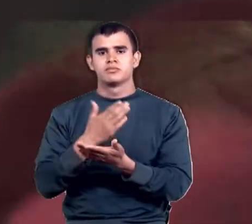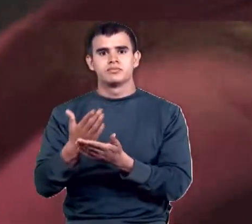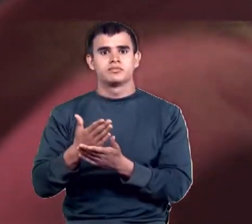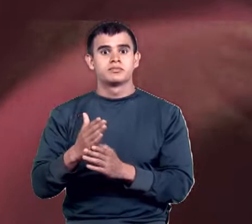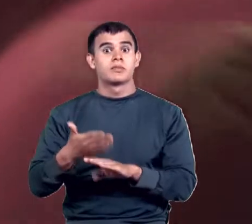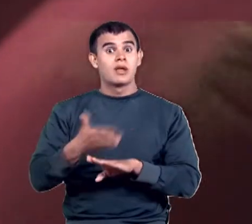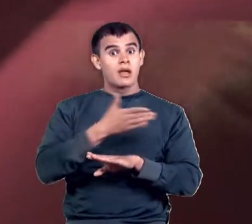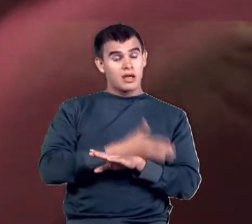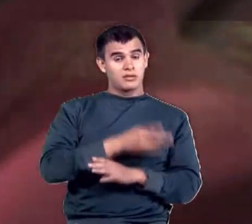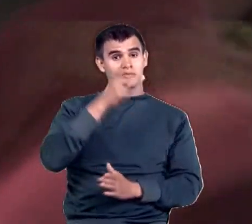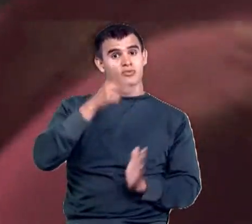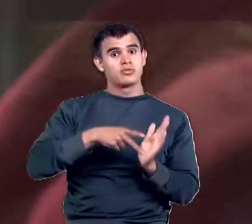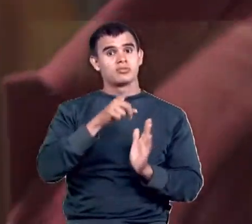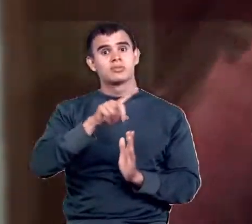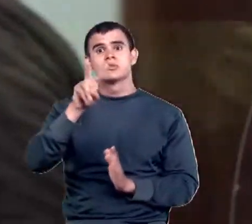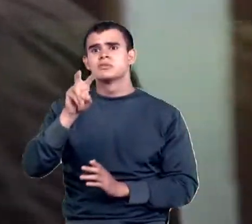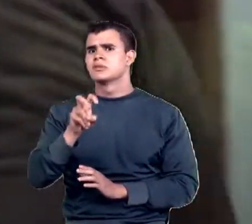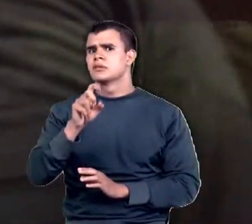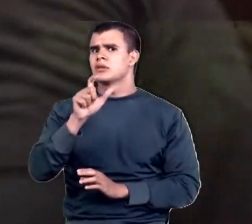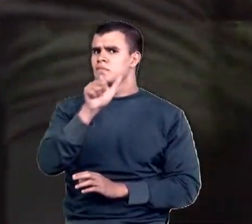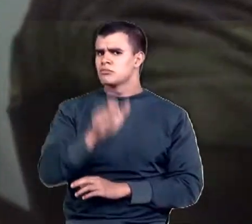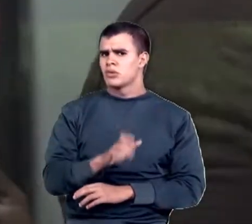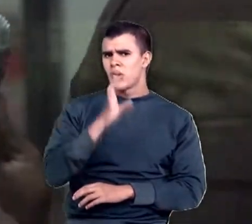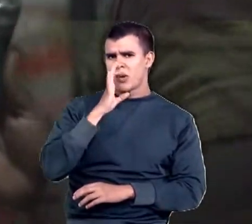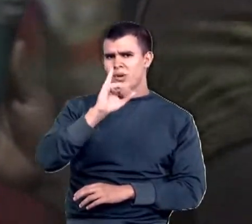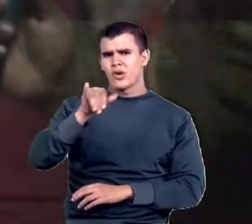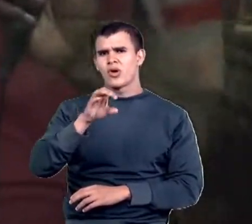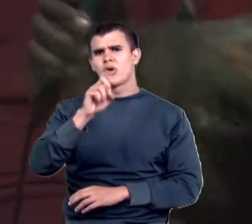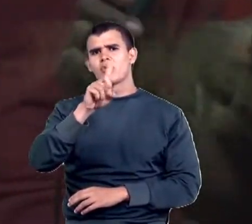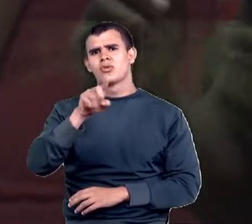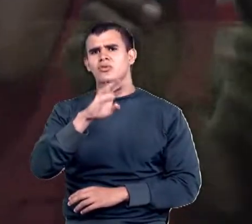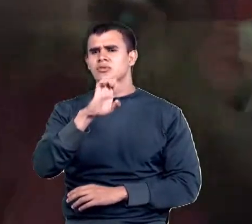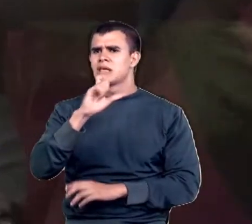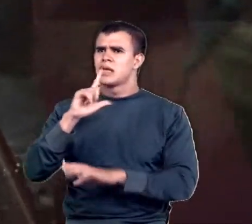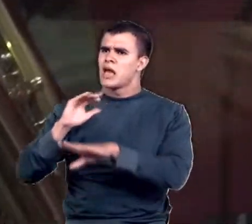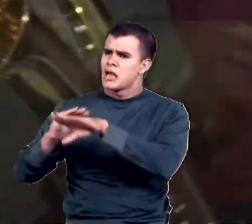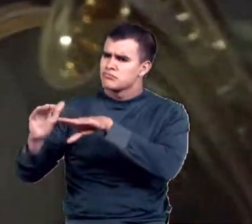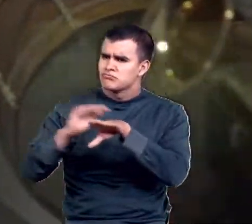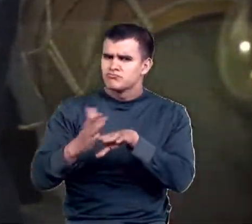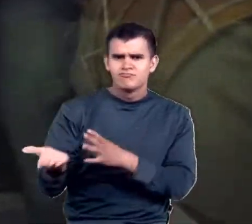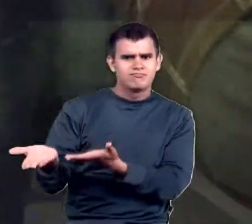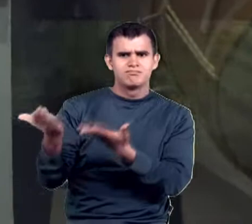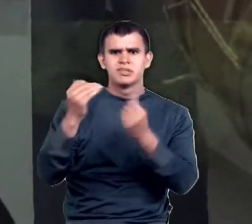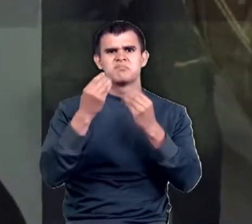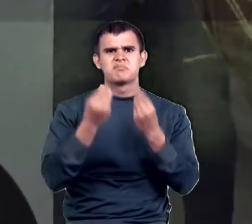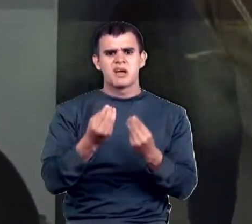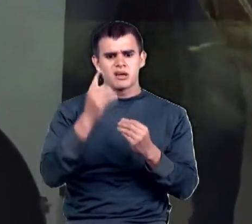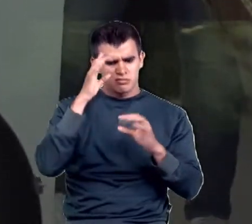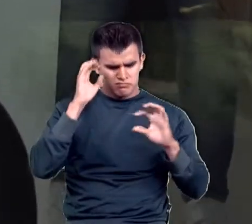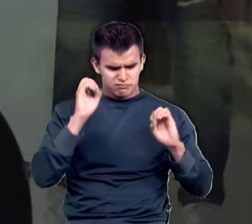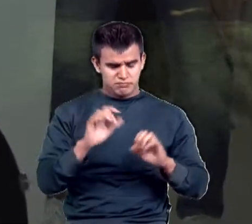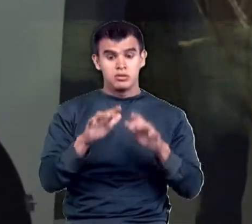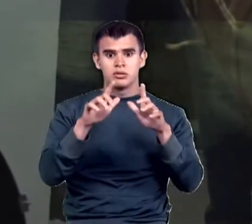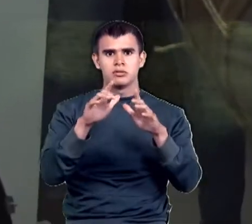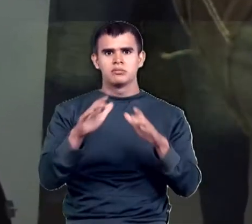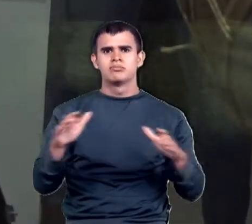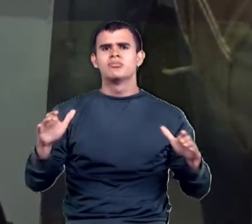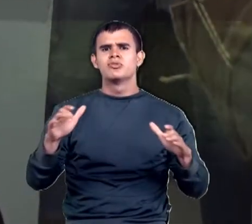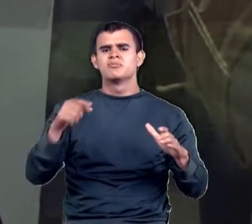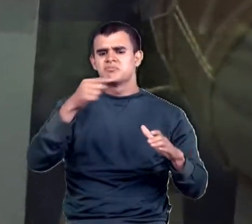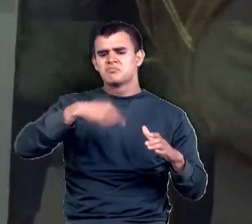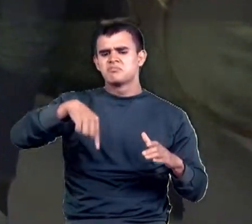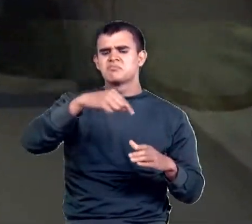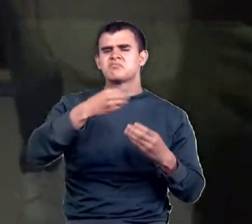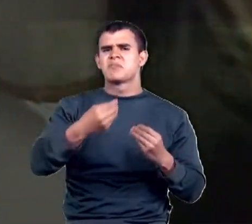A principios de 2017, Jesús decidió invitar a varios amigos músicos para empezar a hacer realidad el sueño que tenía de conformar un grupo de gran